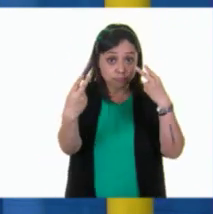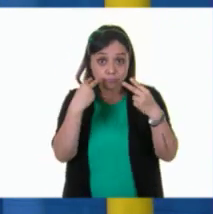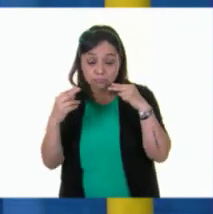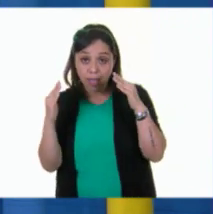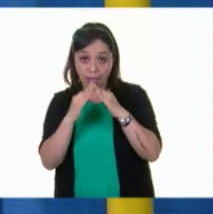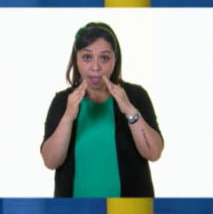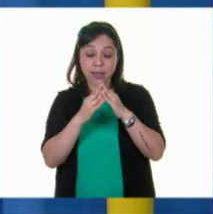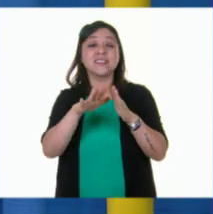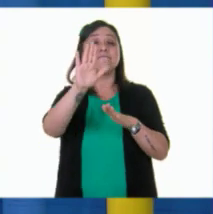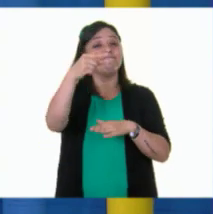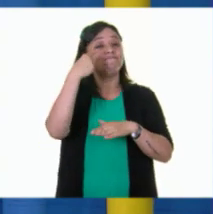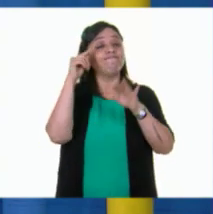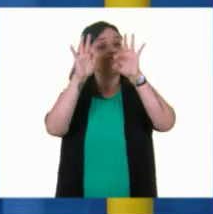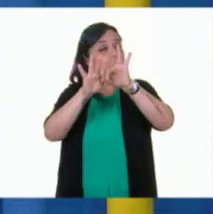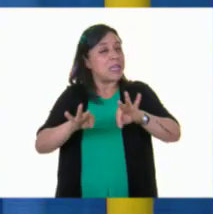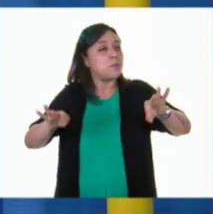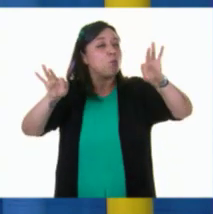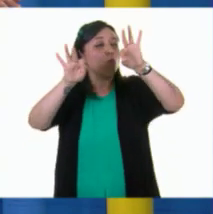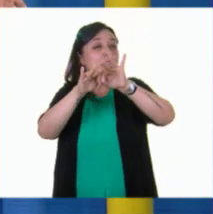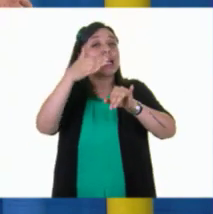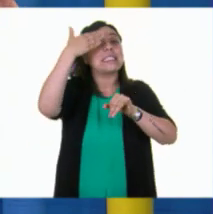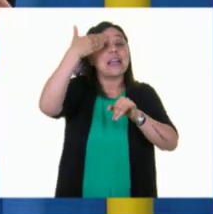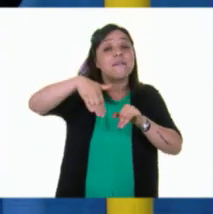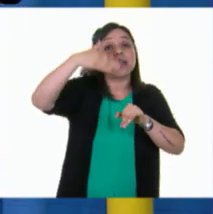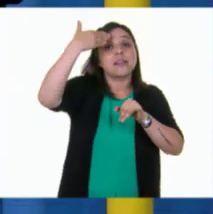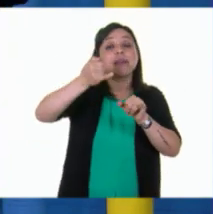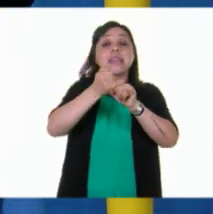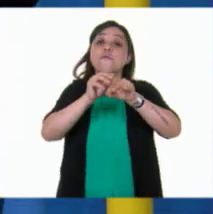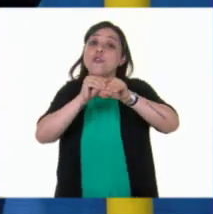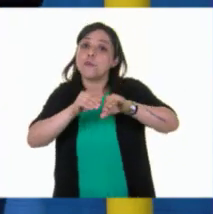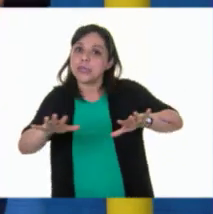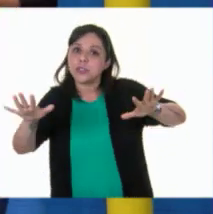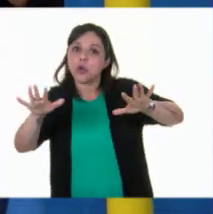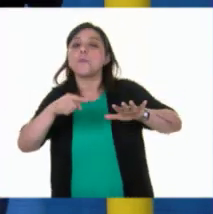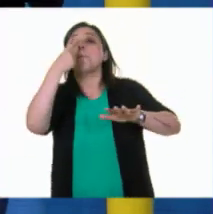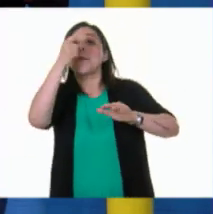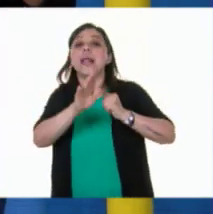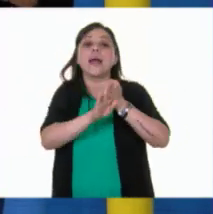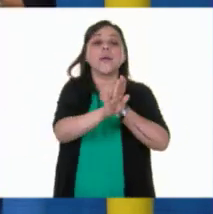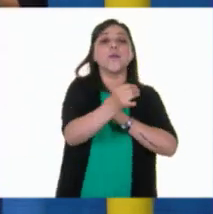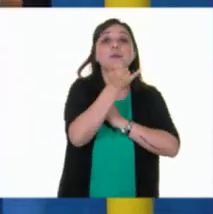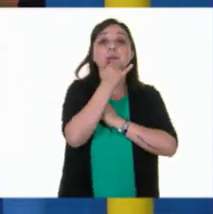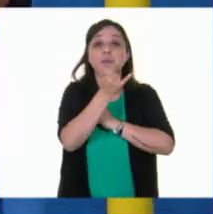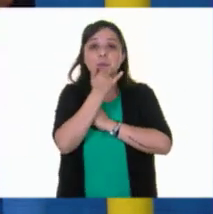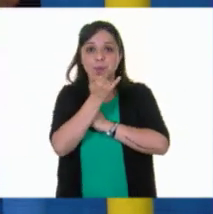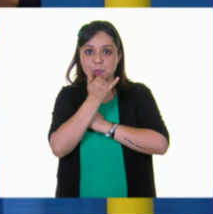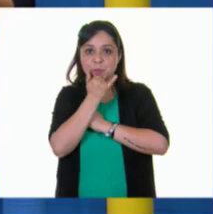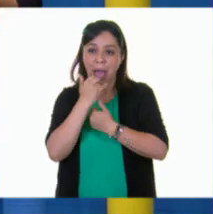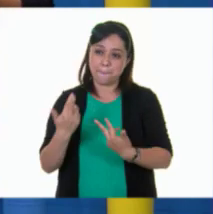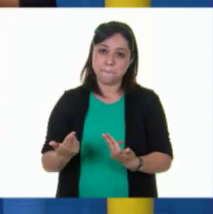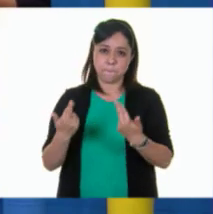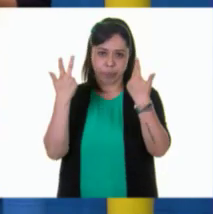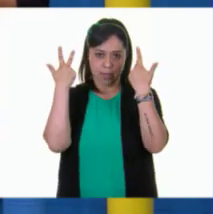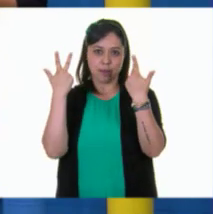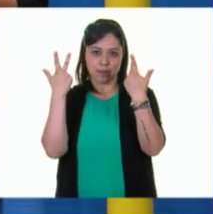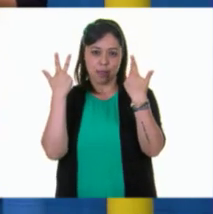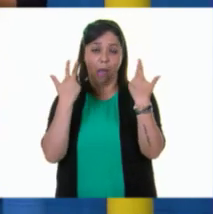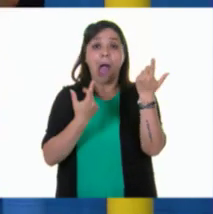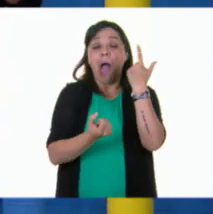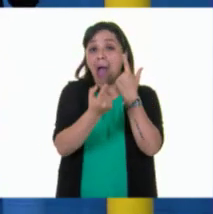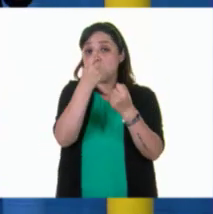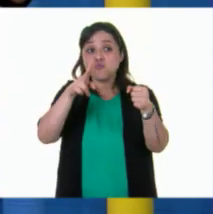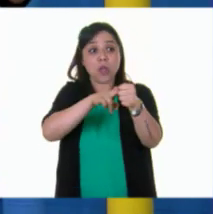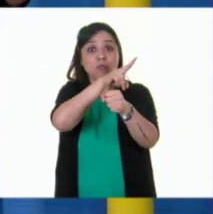que es importante estar informados para prevenir o mitigar los desastres. No perdamos de vista que la mayoría de los fenómenos